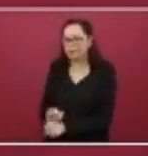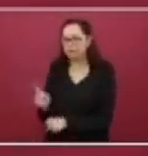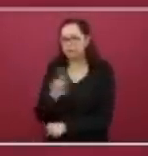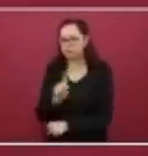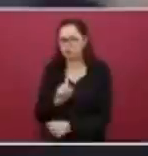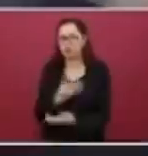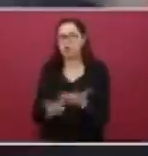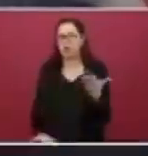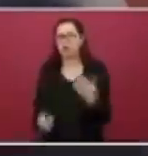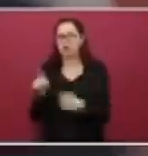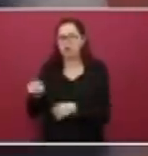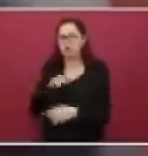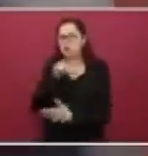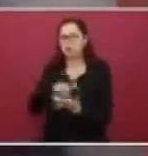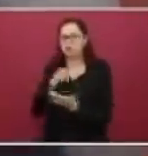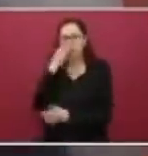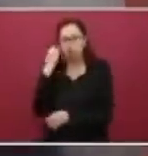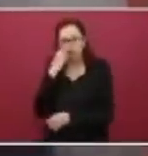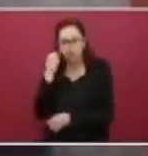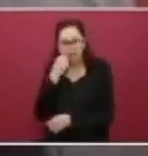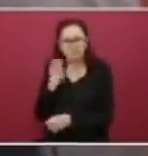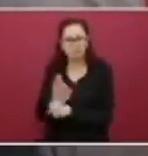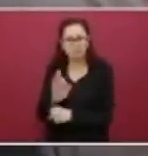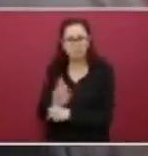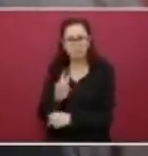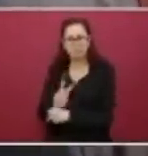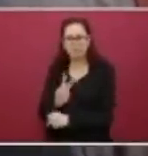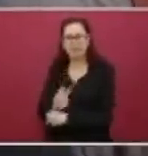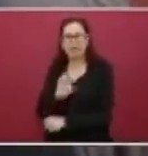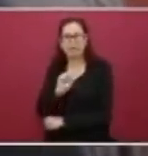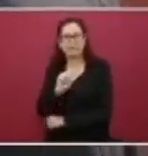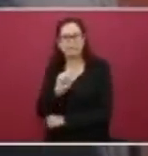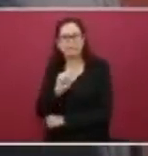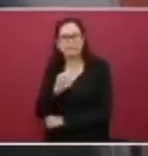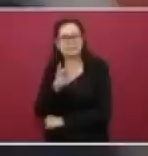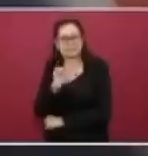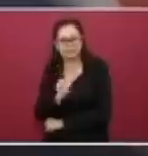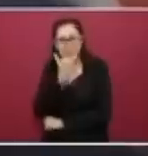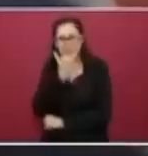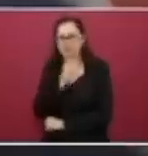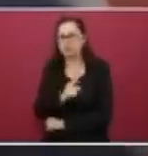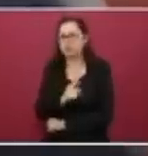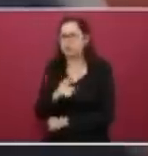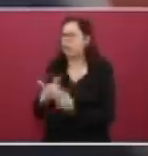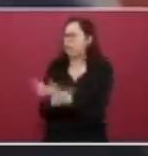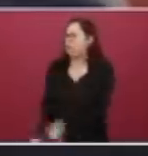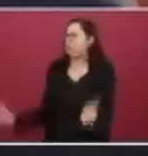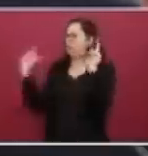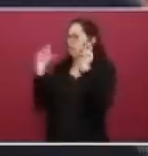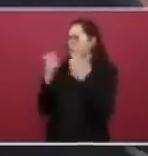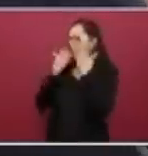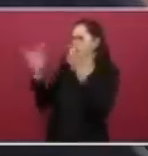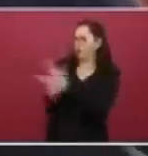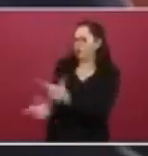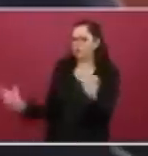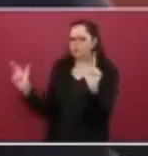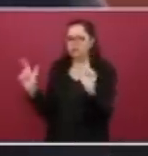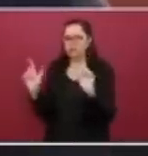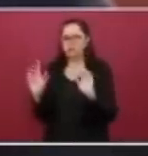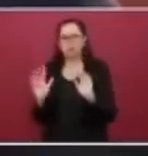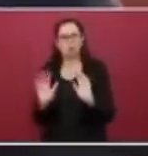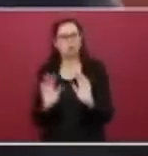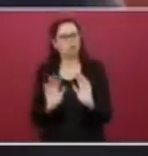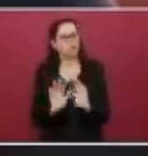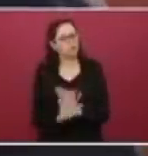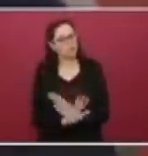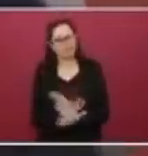este que puedan cualquiera dar el servicio no eso tiene que ver con el neoliberalismo